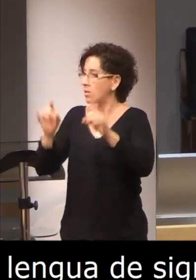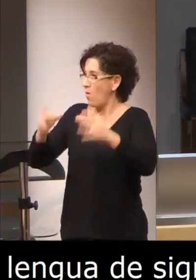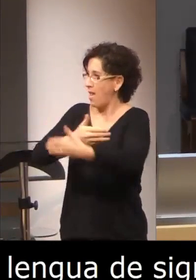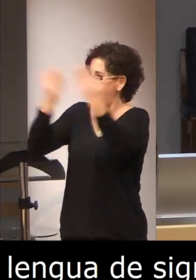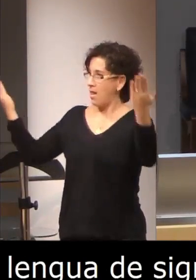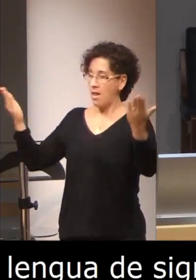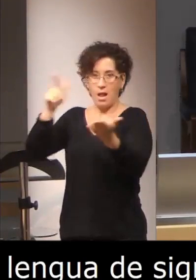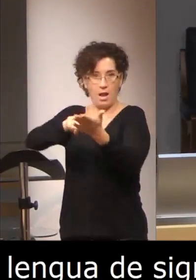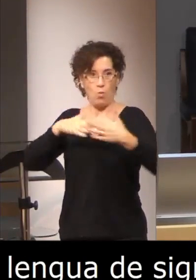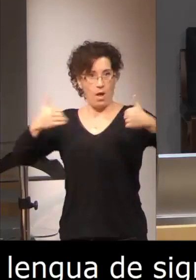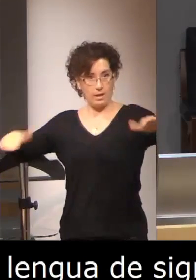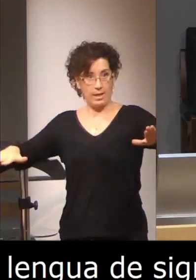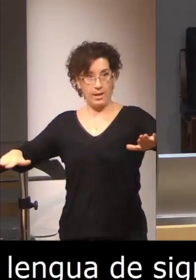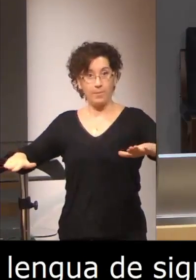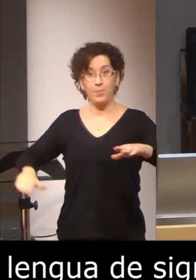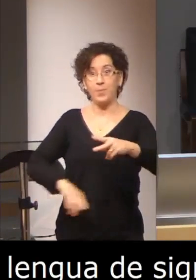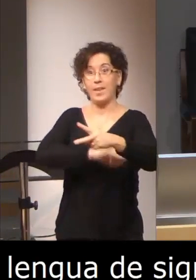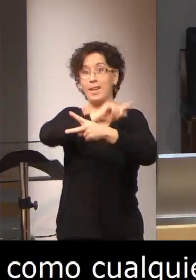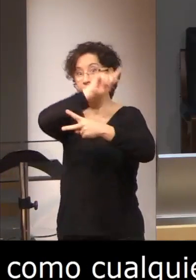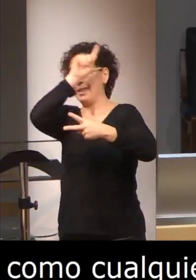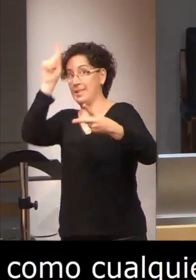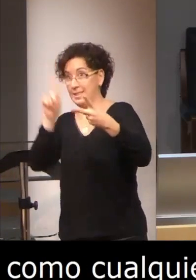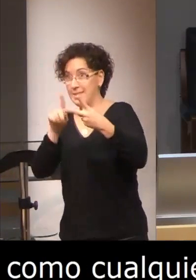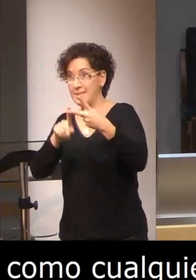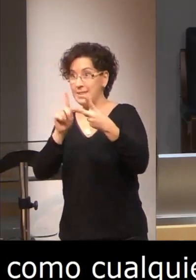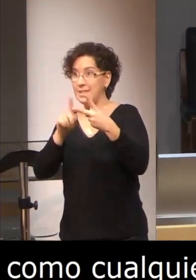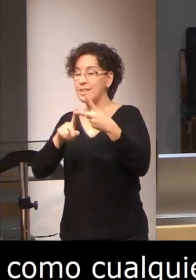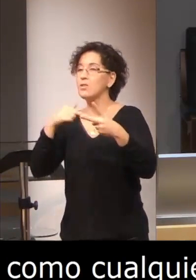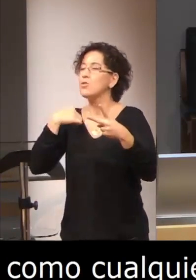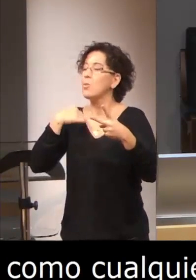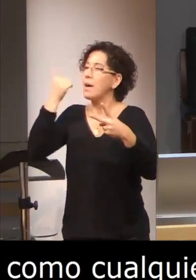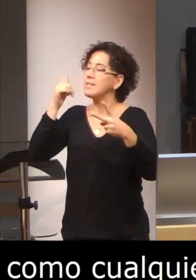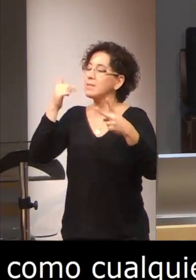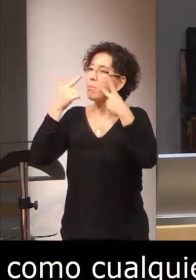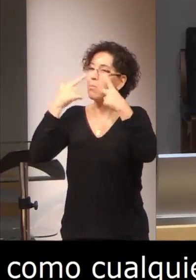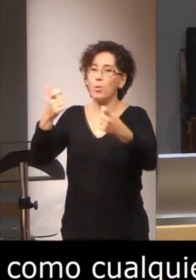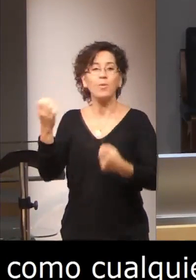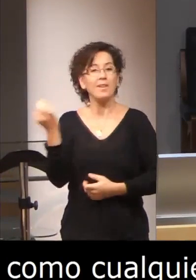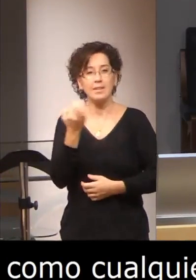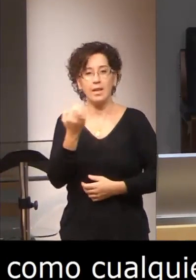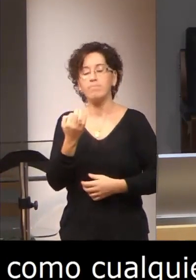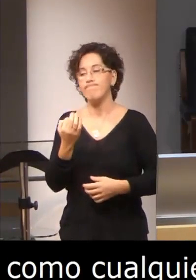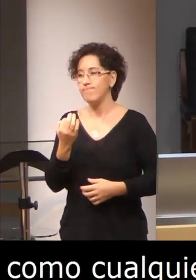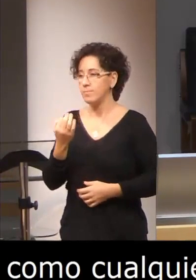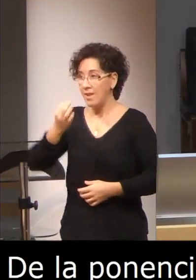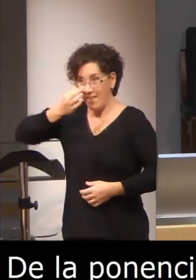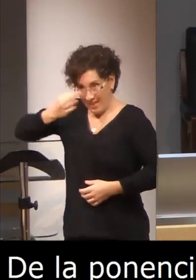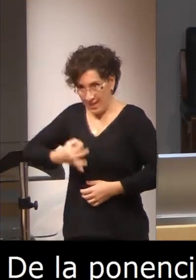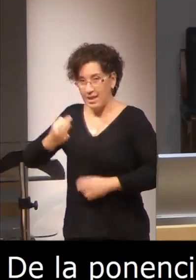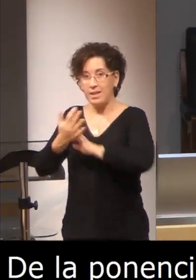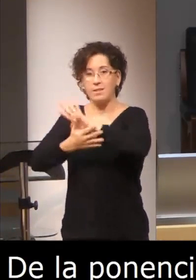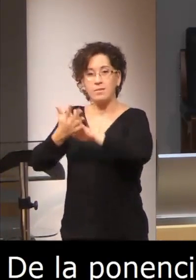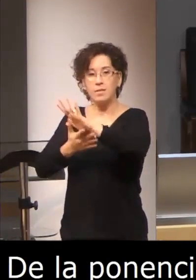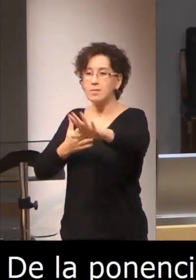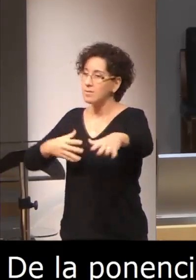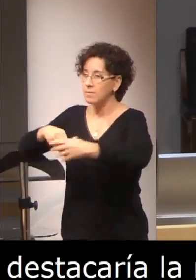la ponencia de Victoria Marrero, yo destacaría la necesidad de la inclusión real de la lengua de signos en